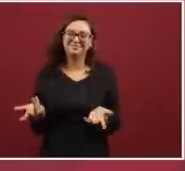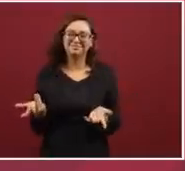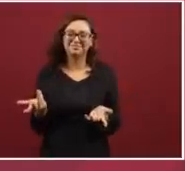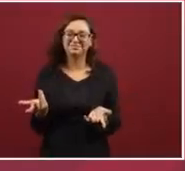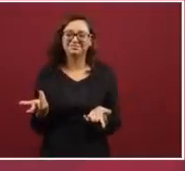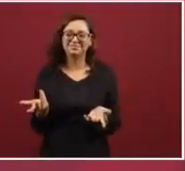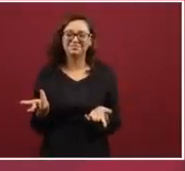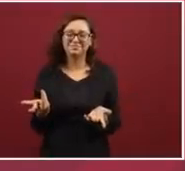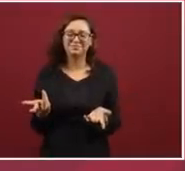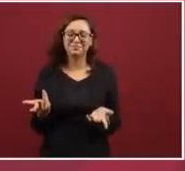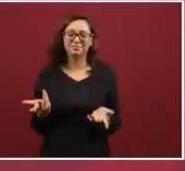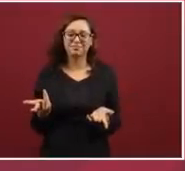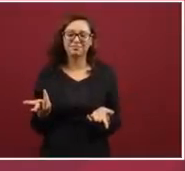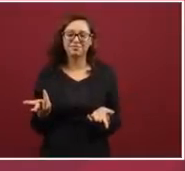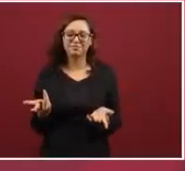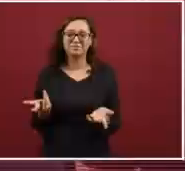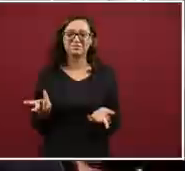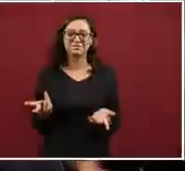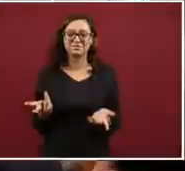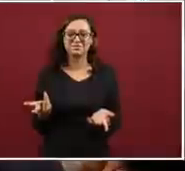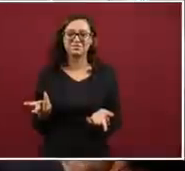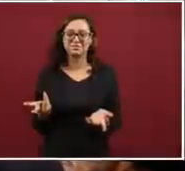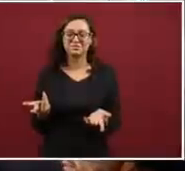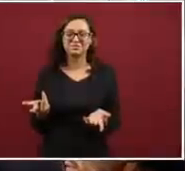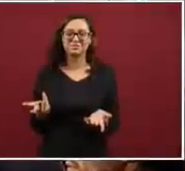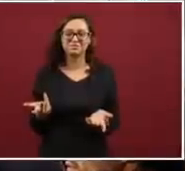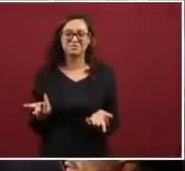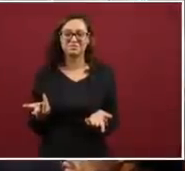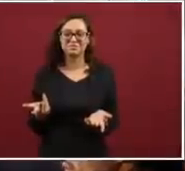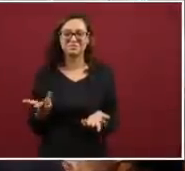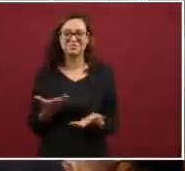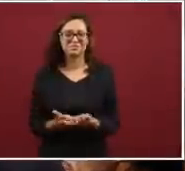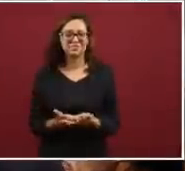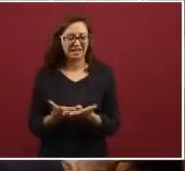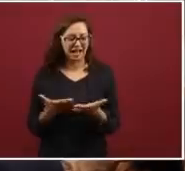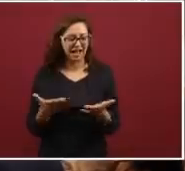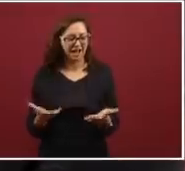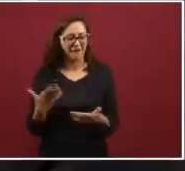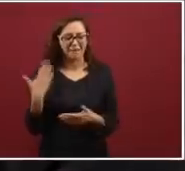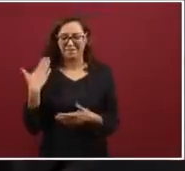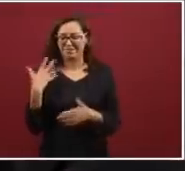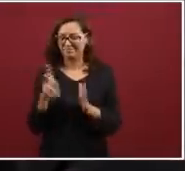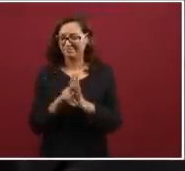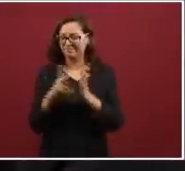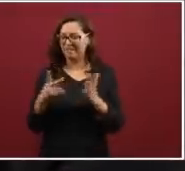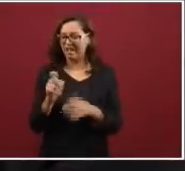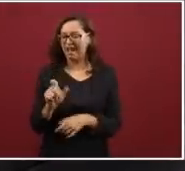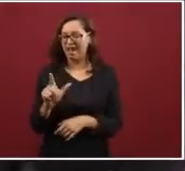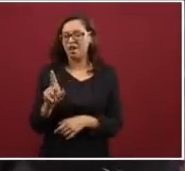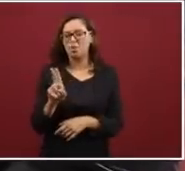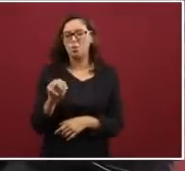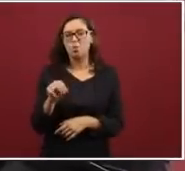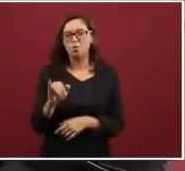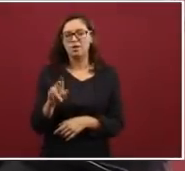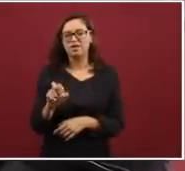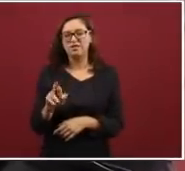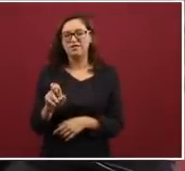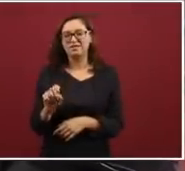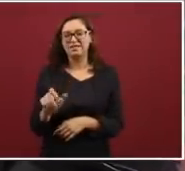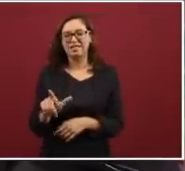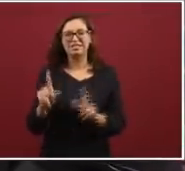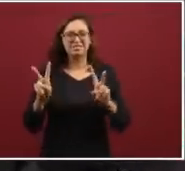ahora, si se compra, salió en un periódico, creo que en el Universal, lo de la despensa,